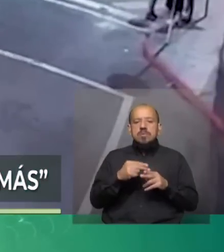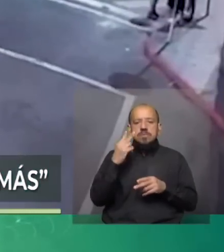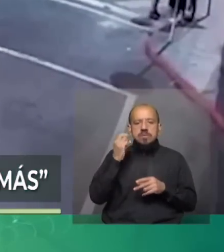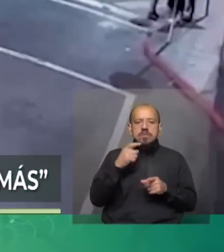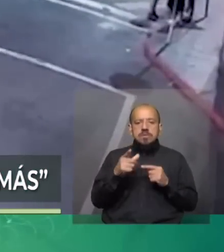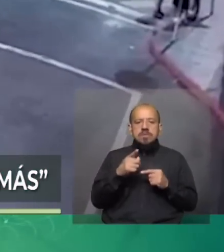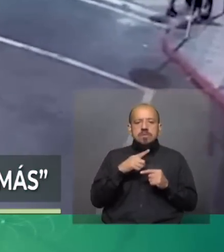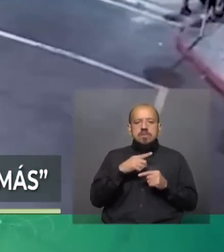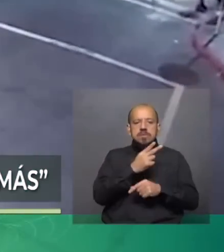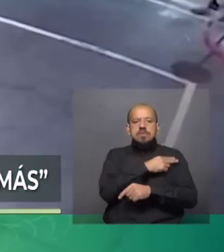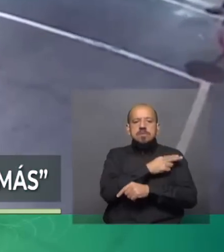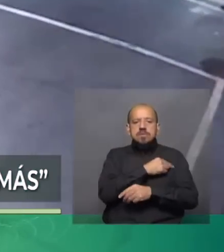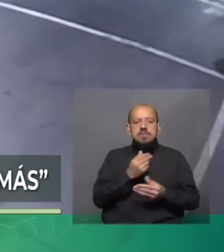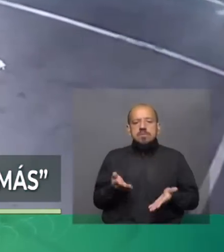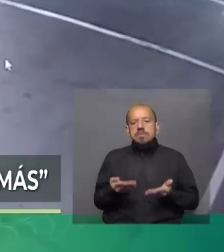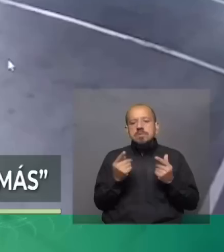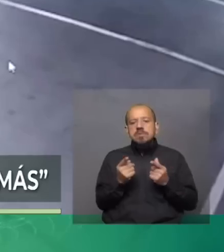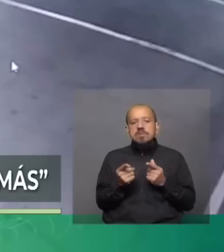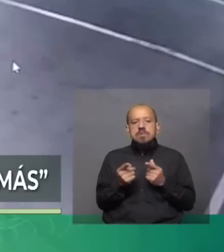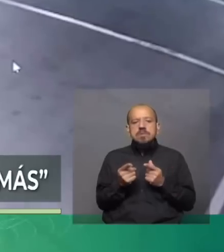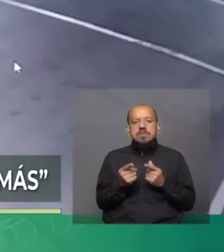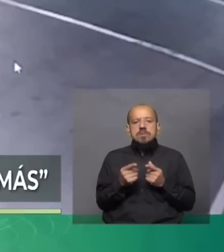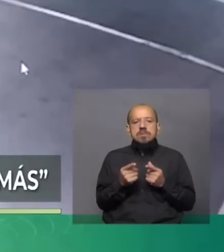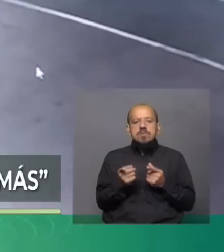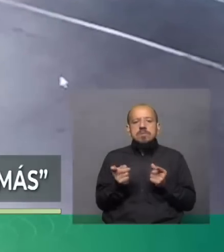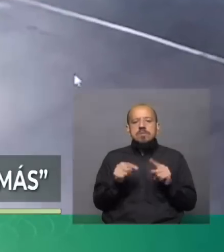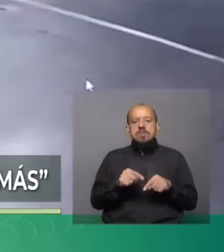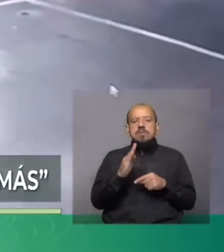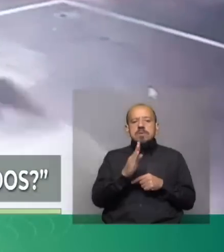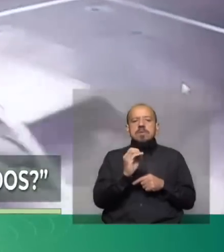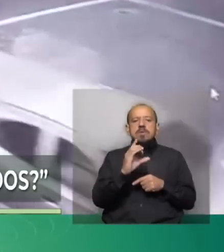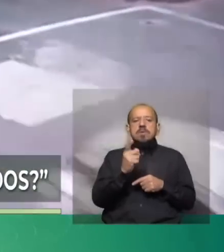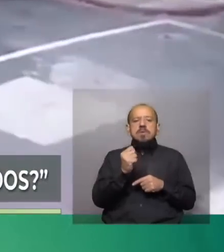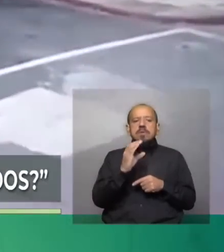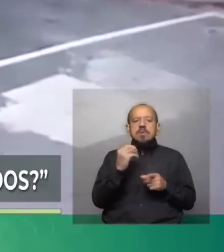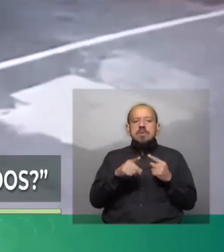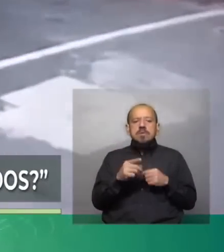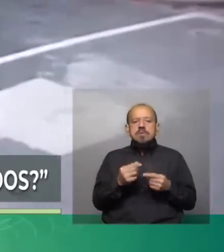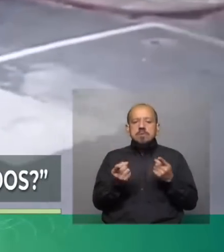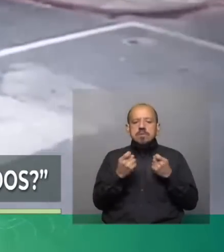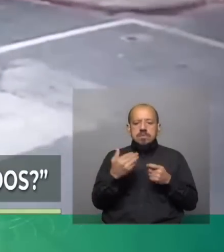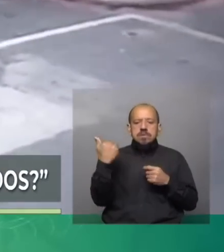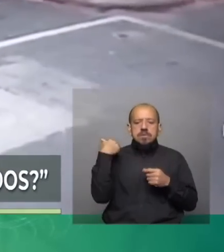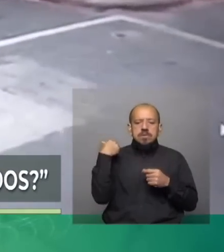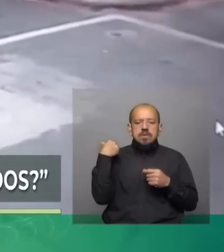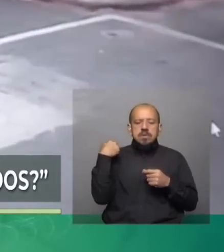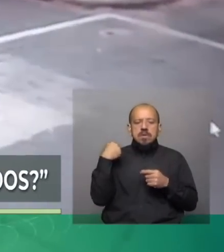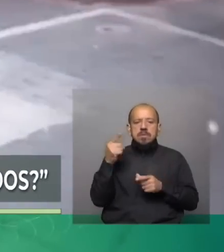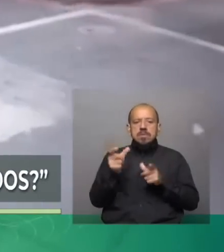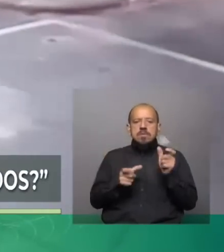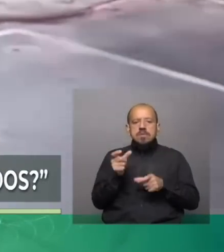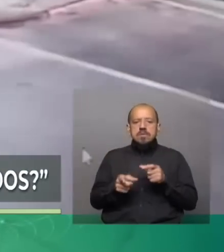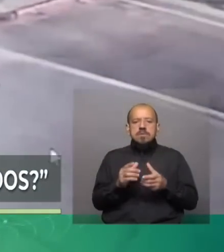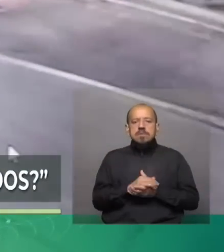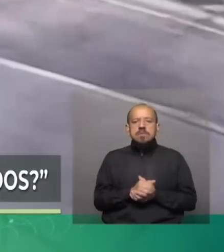el alto a mi jefe este finde viene el polaco vos nos haces polaco estoy el personal ahí para traer